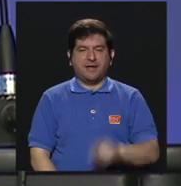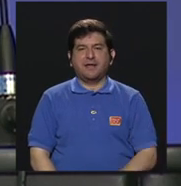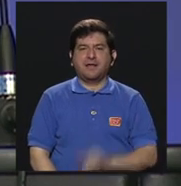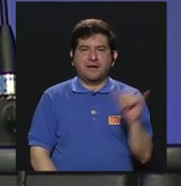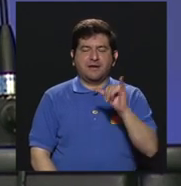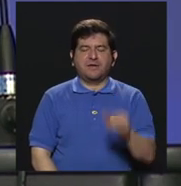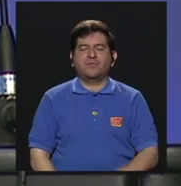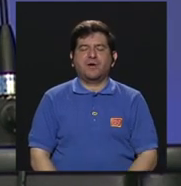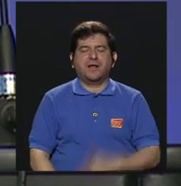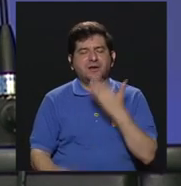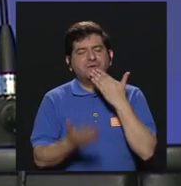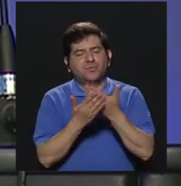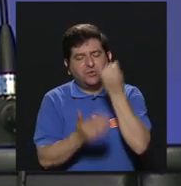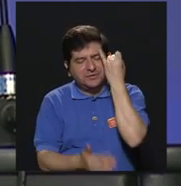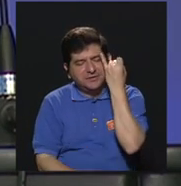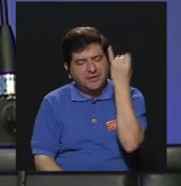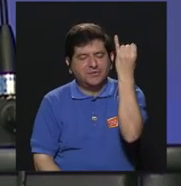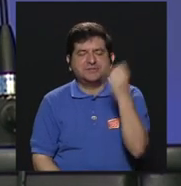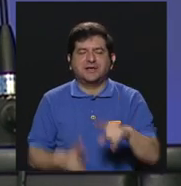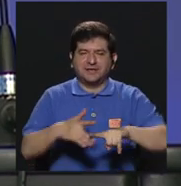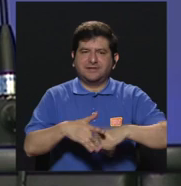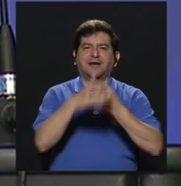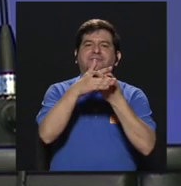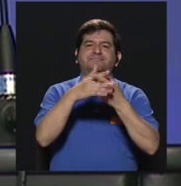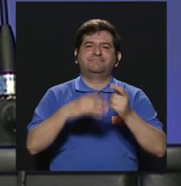generosa iniciativa.